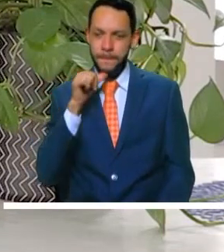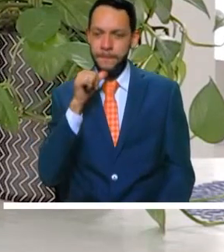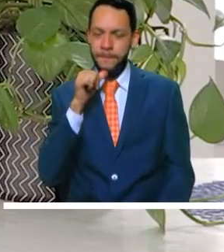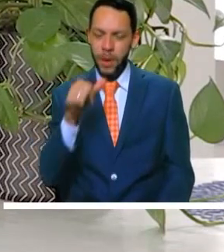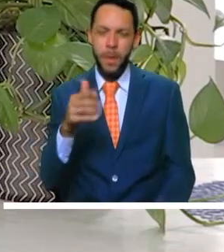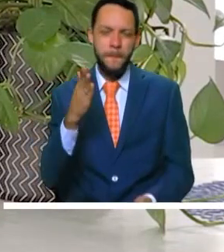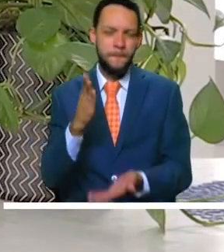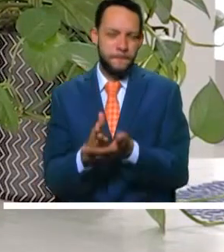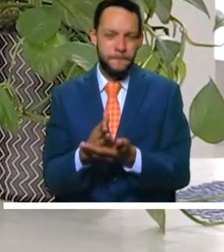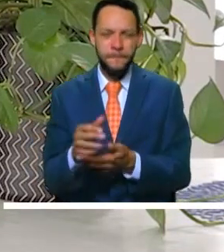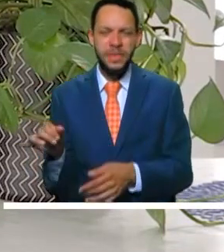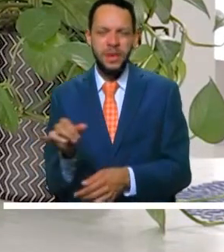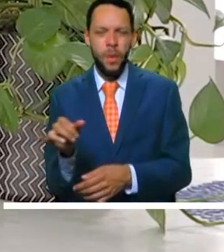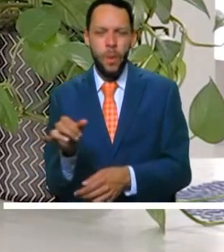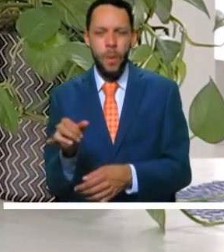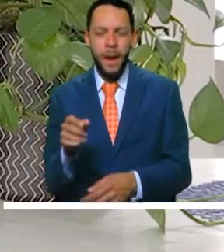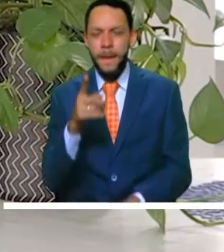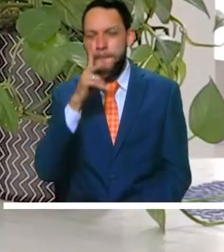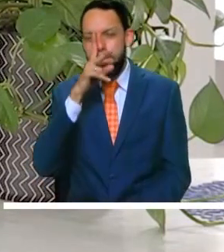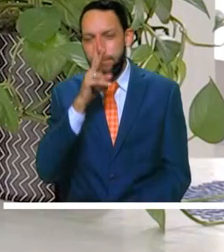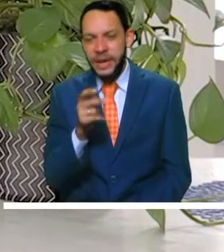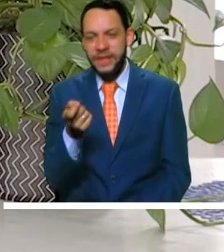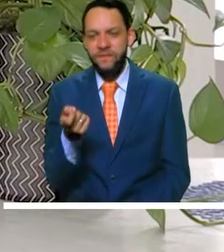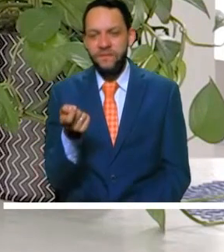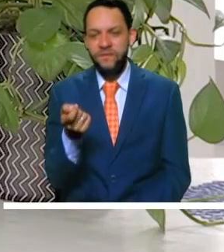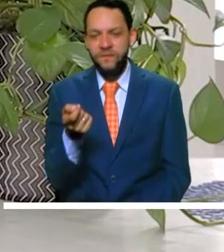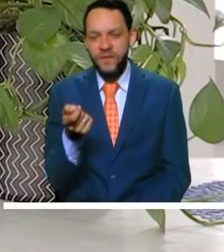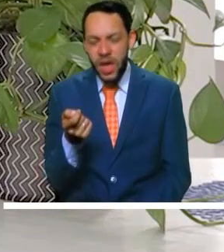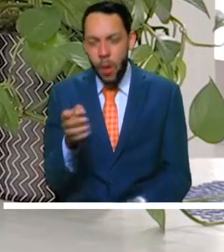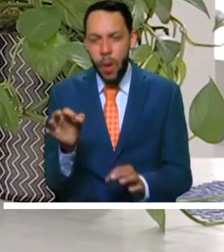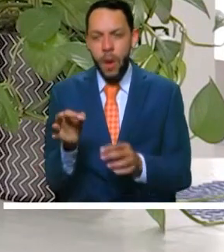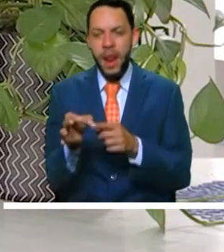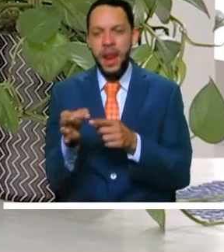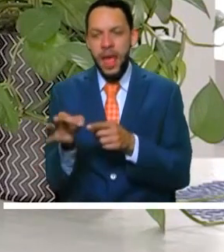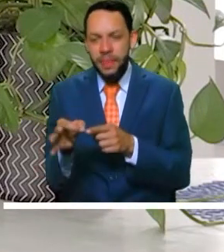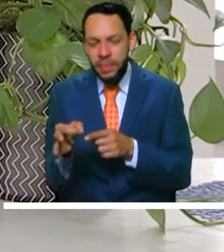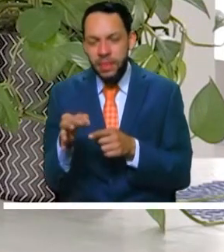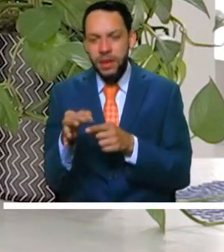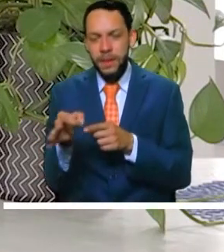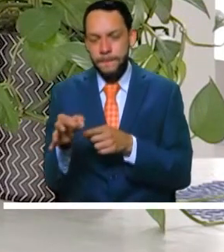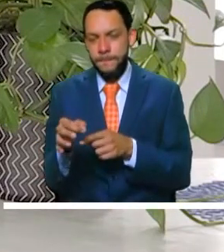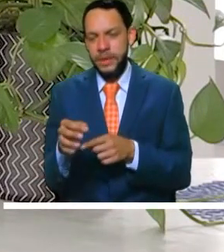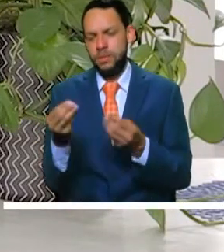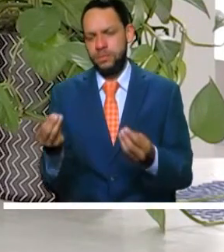legumbre, como de un frijol, de una lenteja, y es productor de